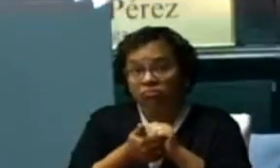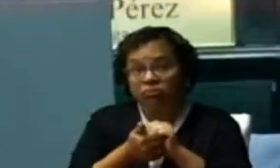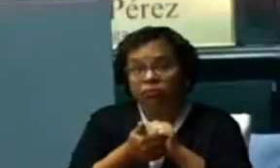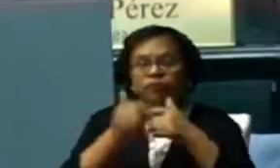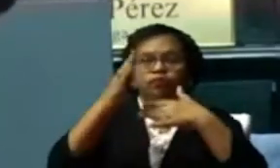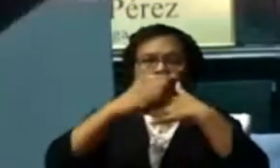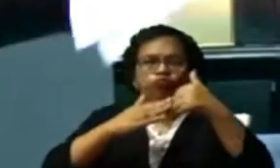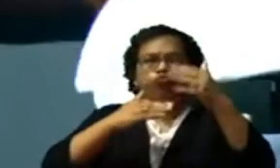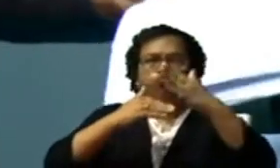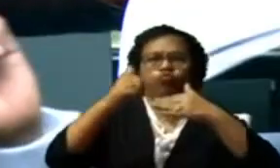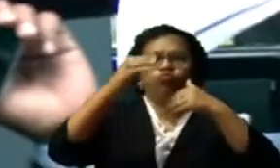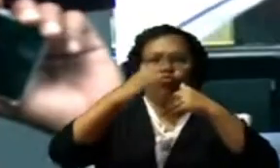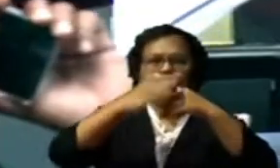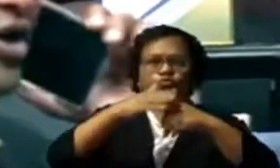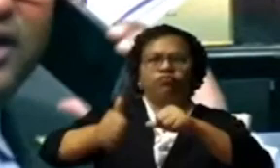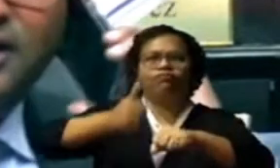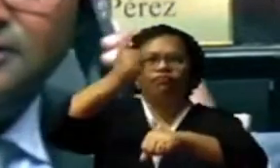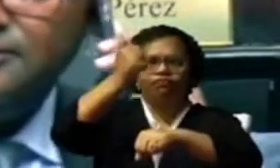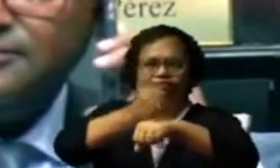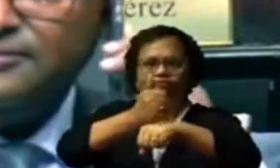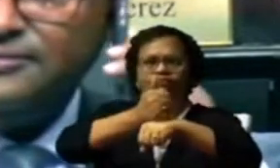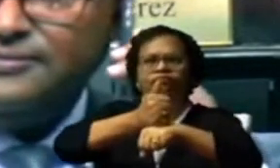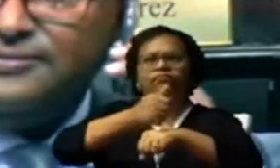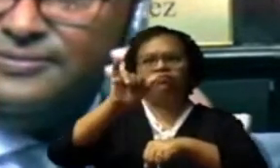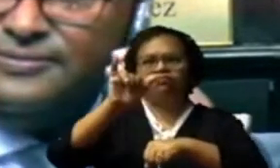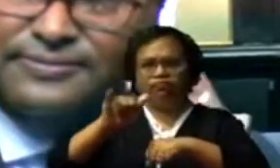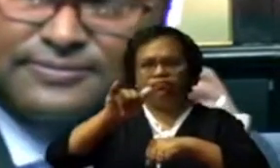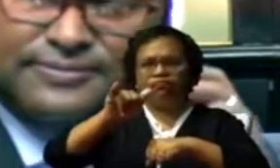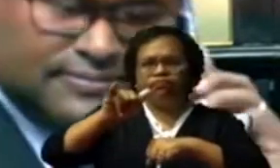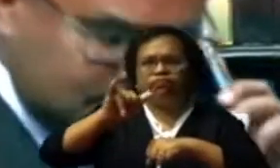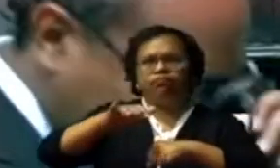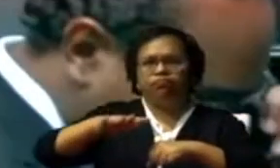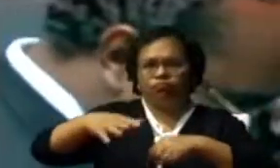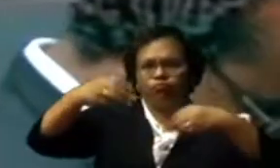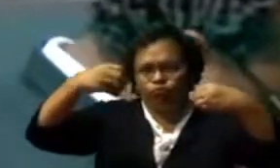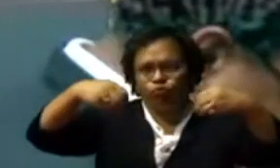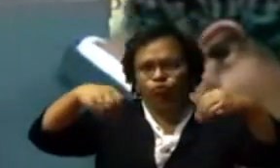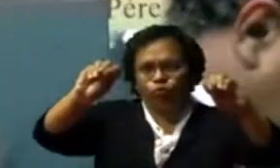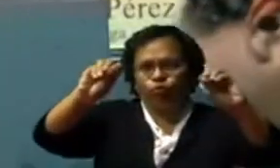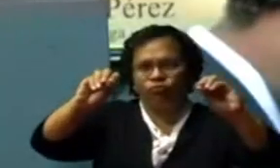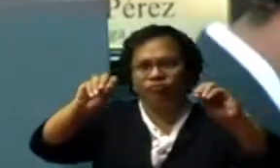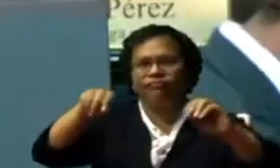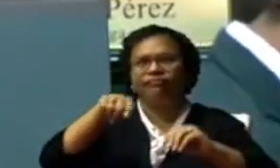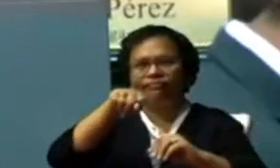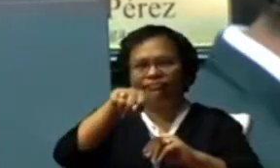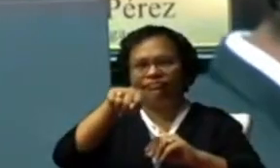mercado que lo necesitamos tanto en nuestra querida Nagua. Muchas gracias.